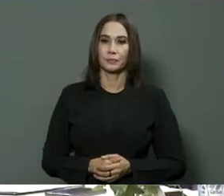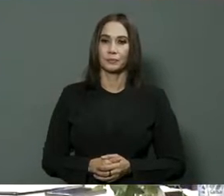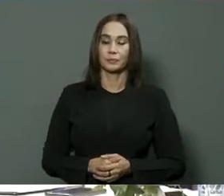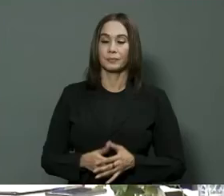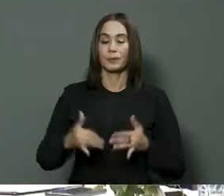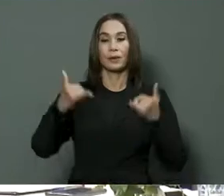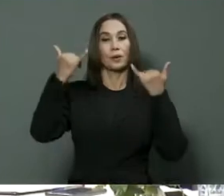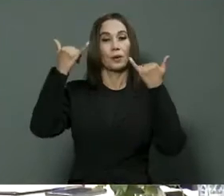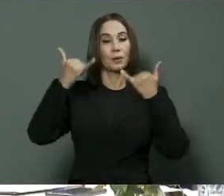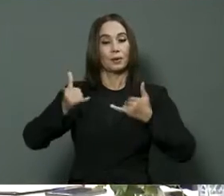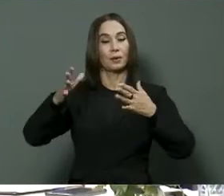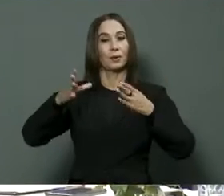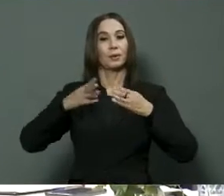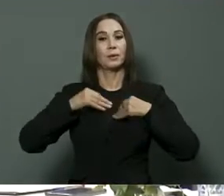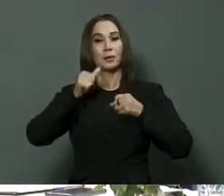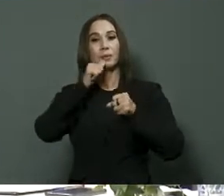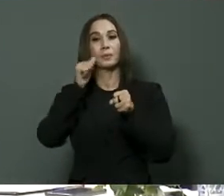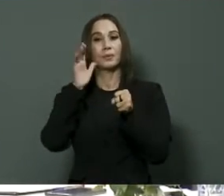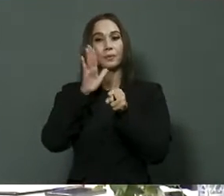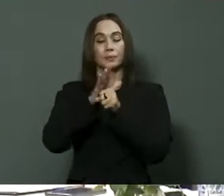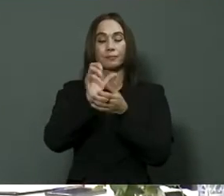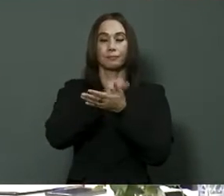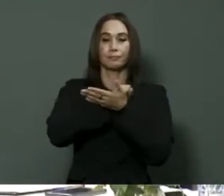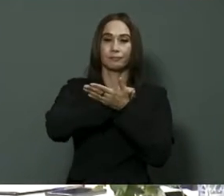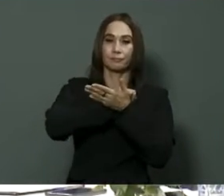el sagrado compromiso,